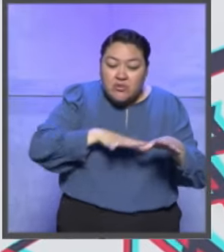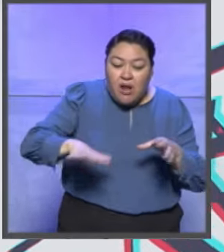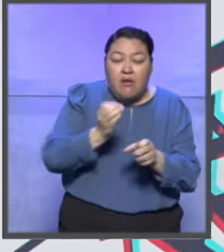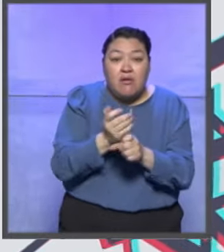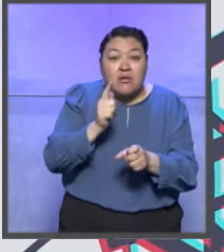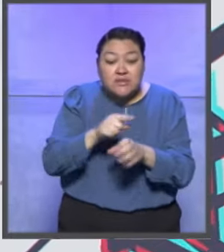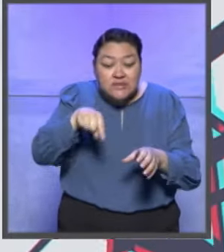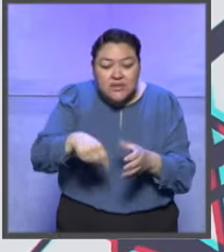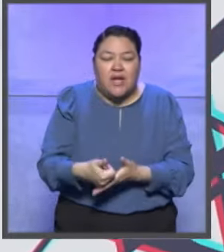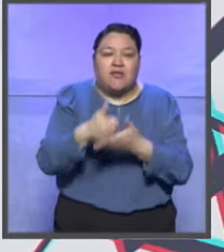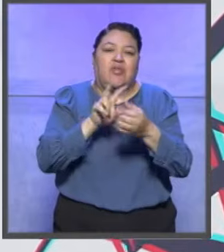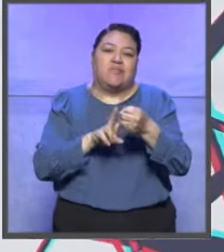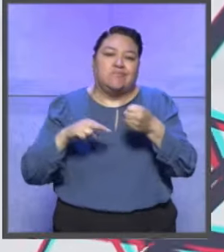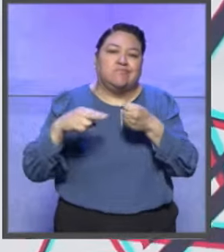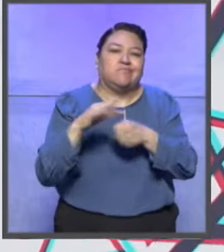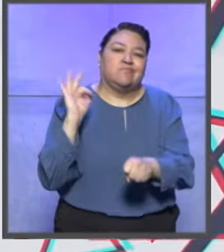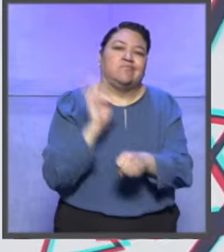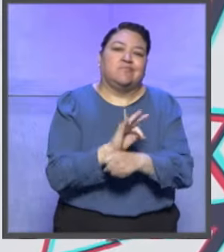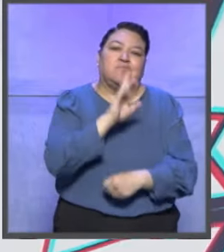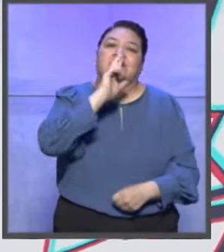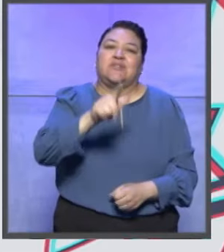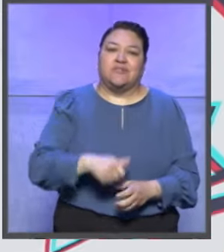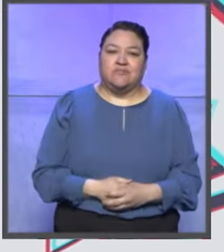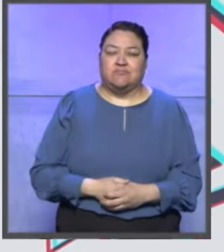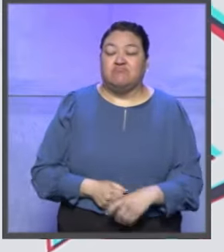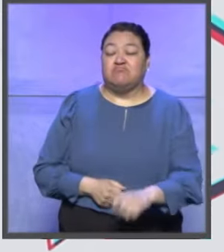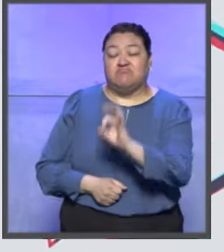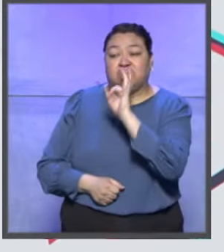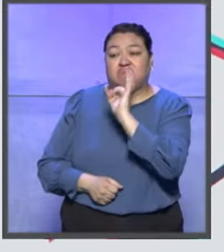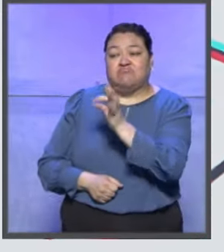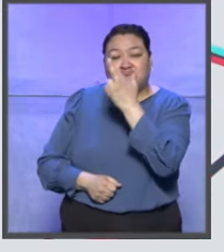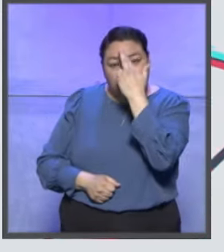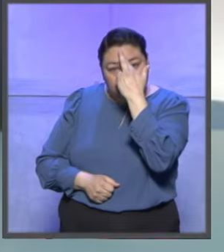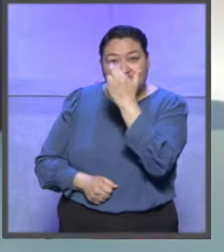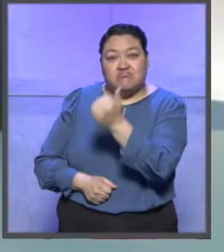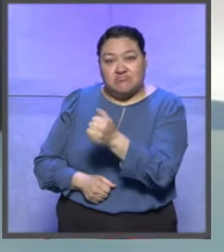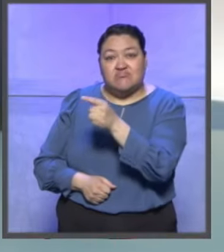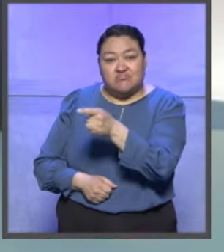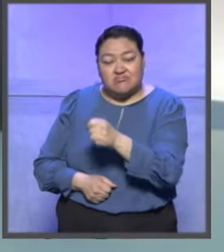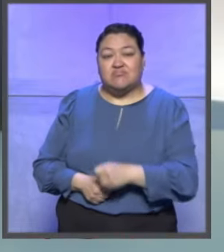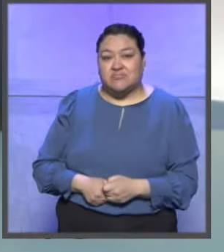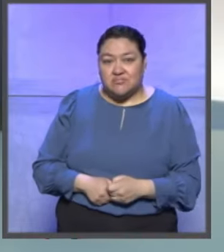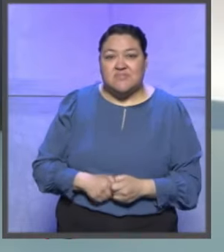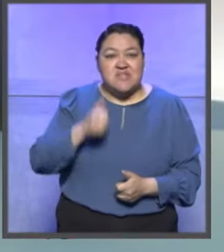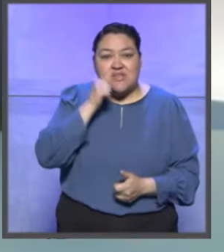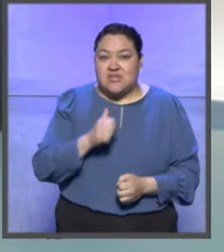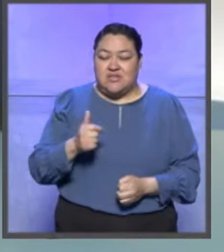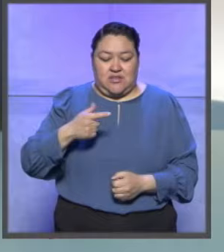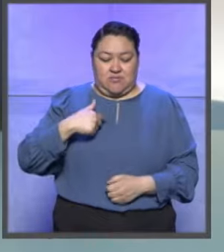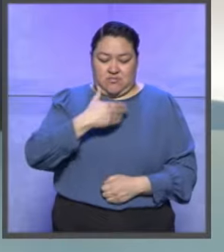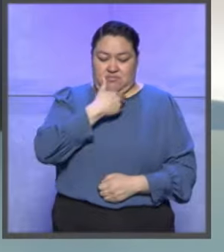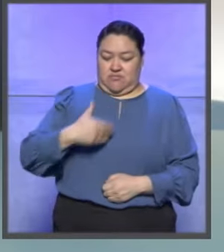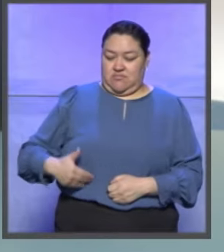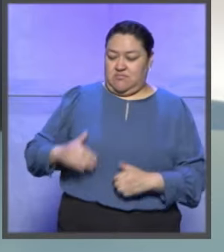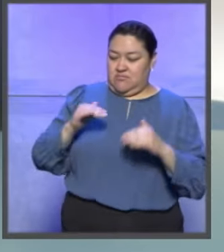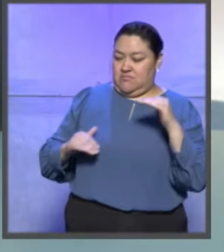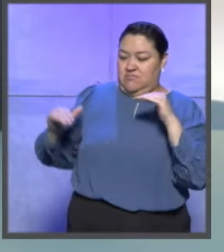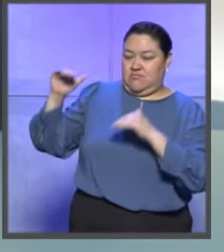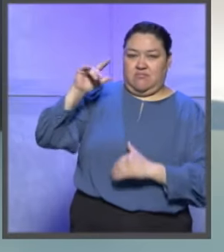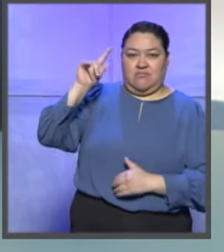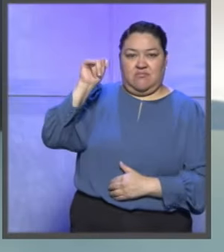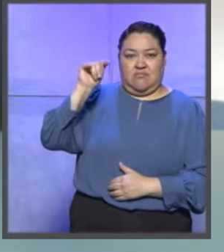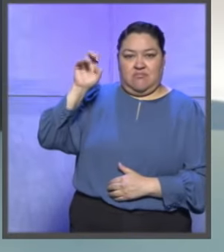el foco que está siempre puesto desde la presidencia del Tribunal Electoral del Poder Judicial de la Federación a través hoy de la